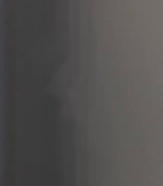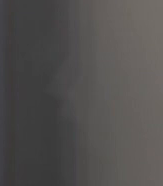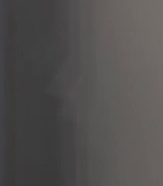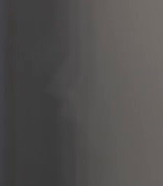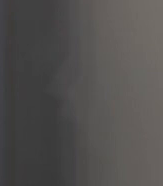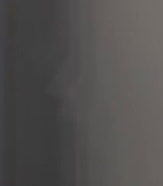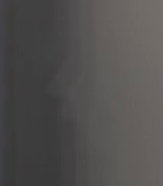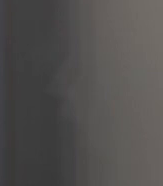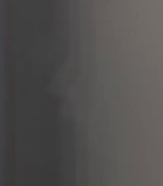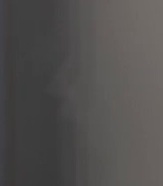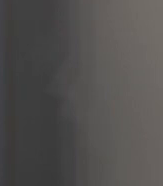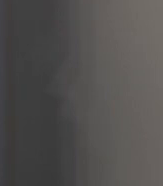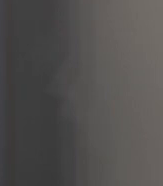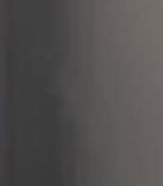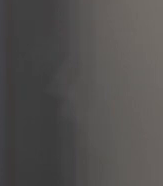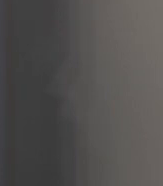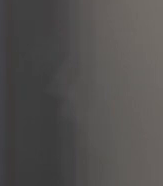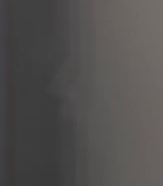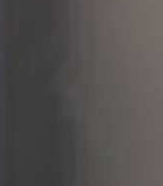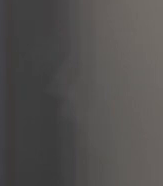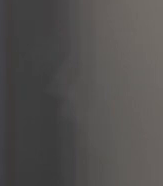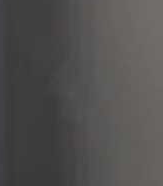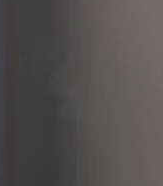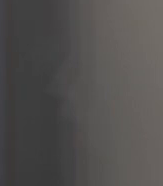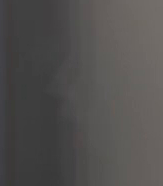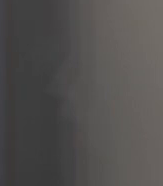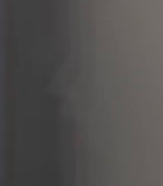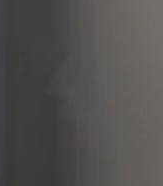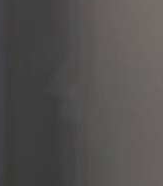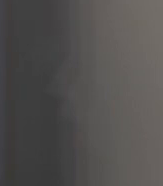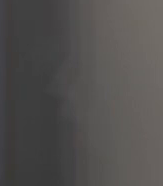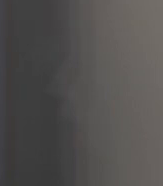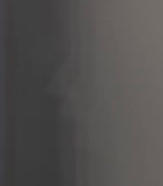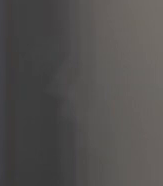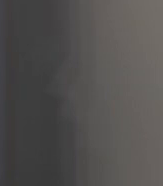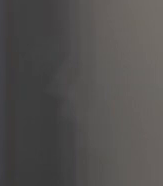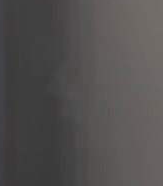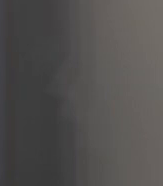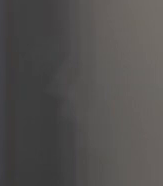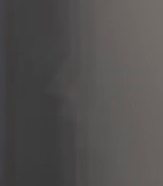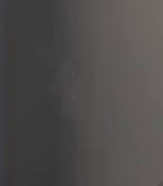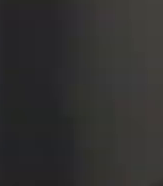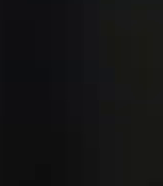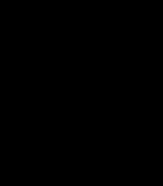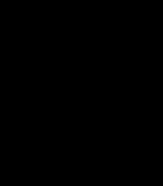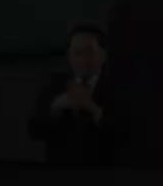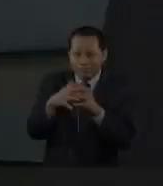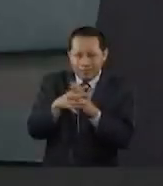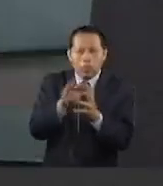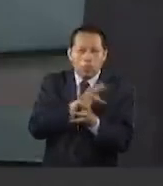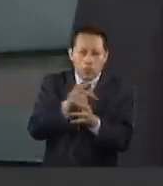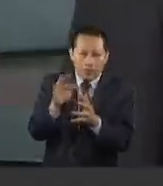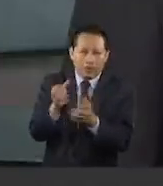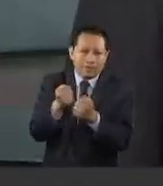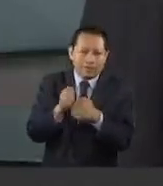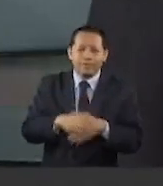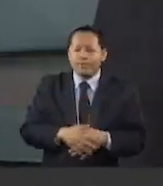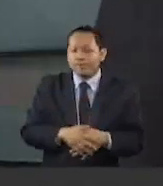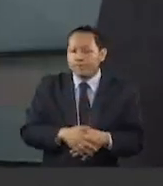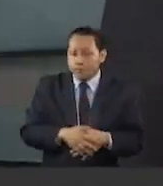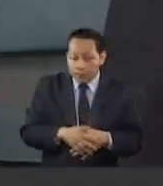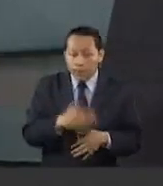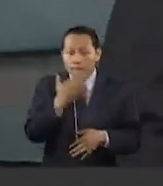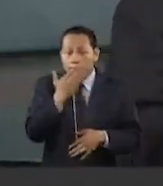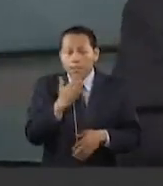mi ratificación. No tenemos la menor duda, es un hombre con todas las capacidades. Muchísimas gracias. Gracias. Y precisamente para hablar